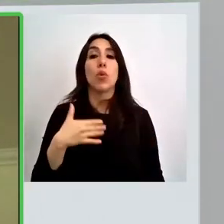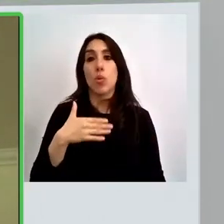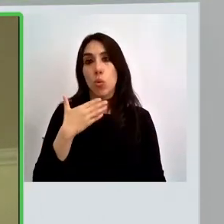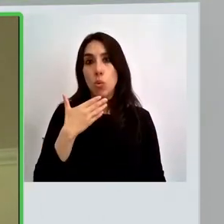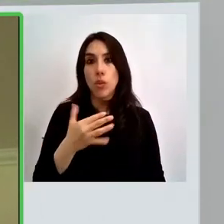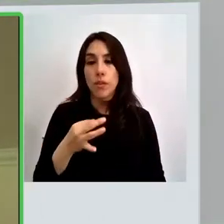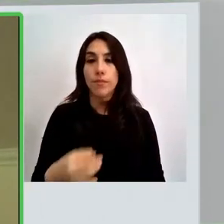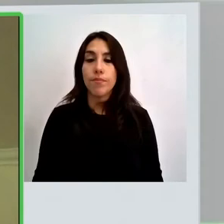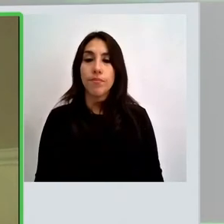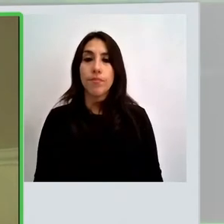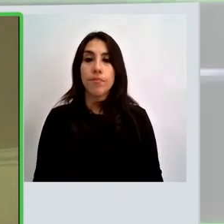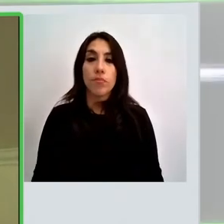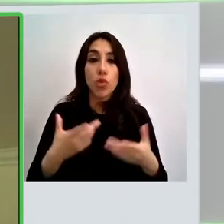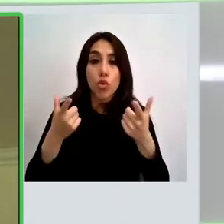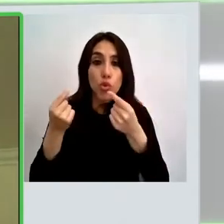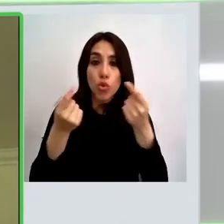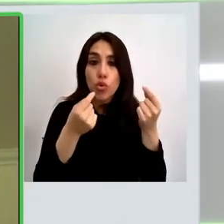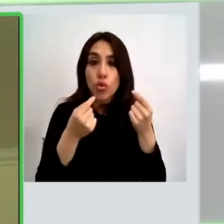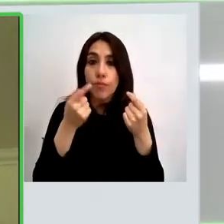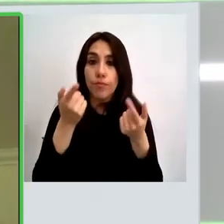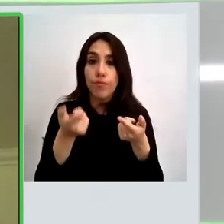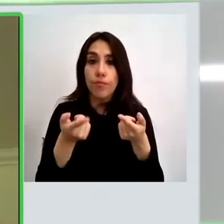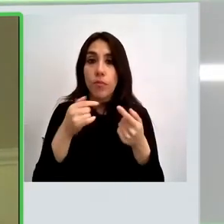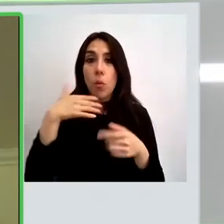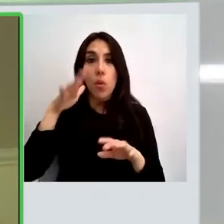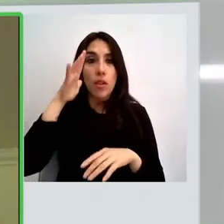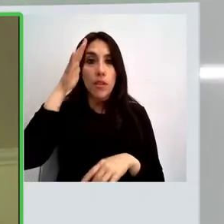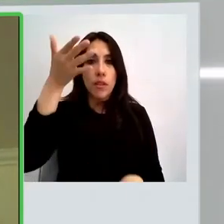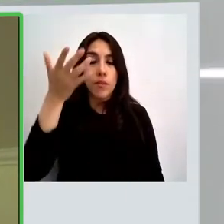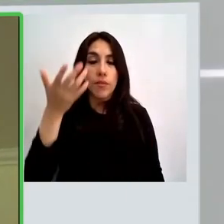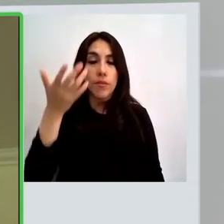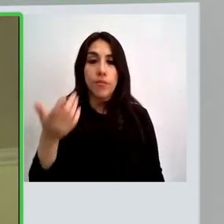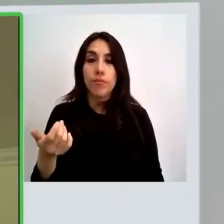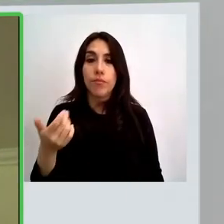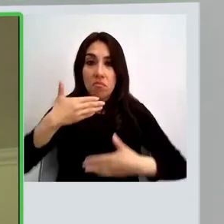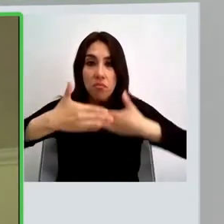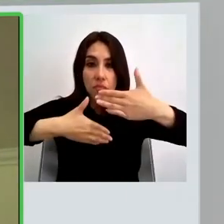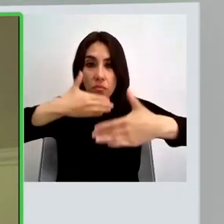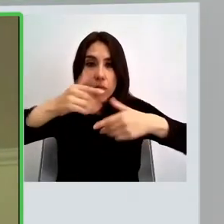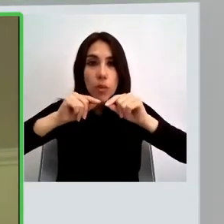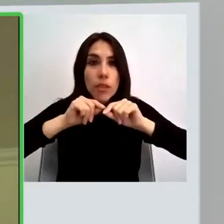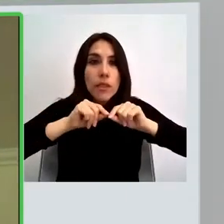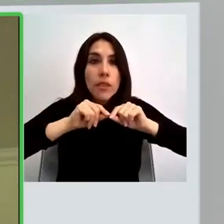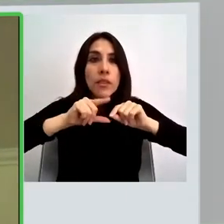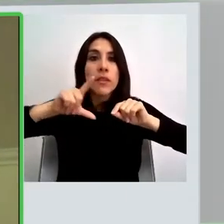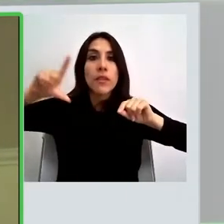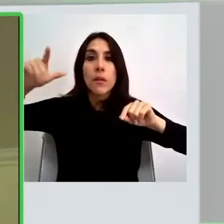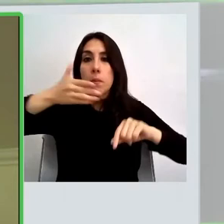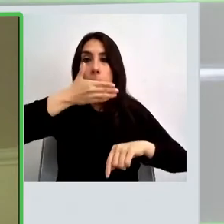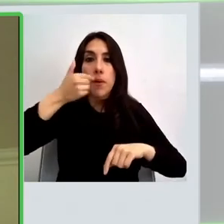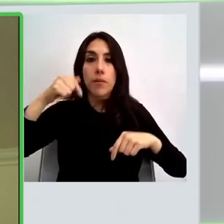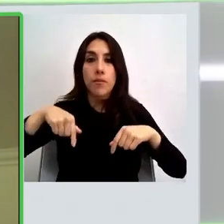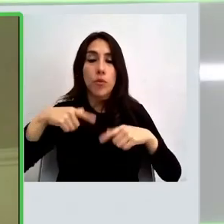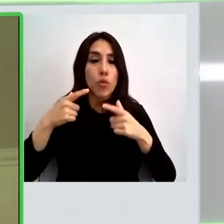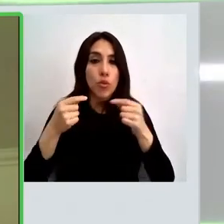algo respecto le fue mejor hicimos un estudio muy grande en eeuu